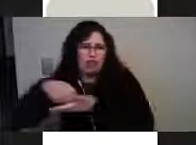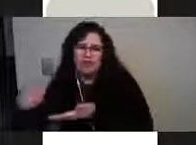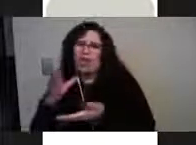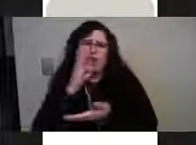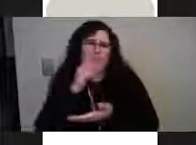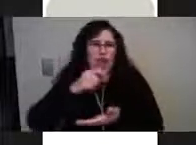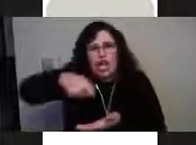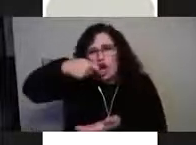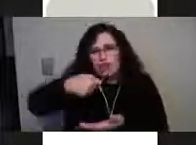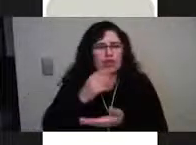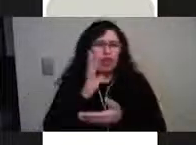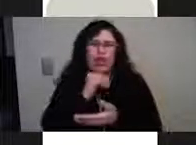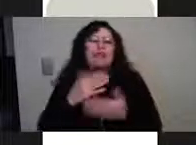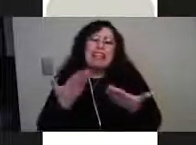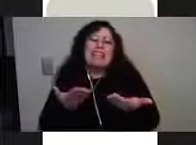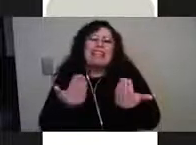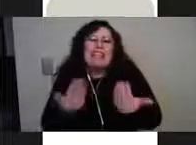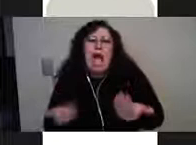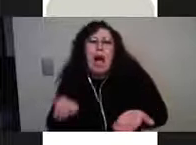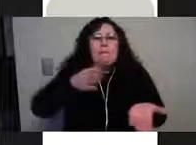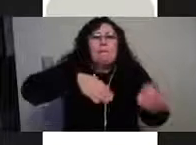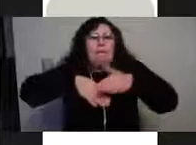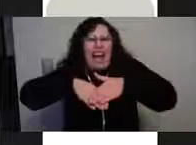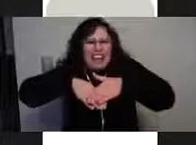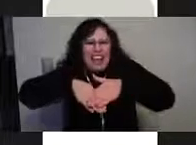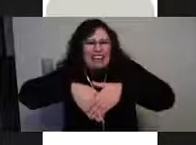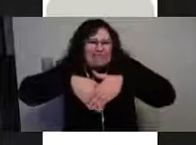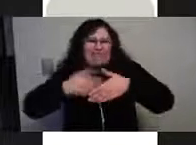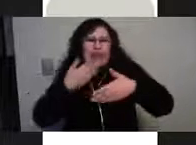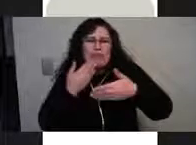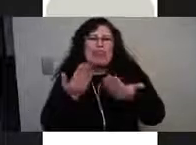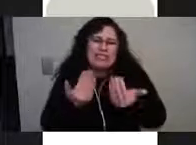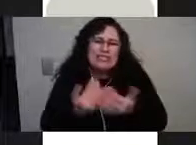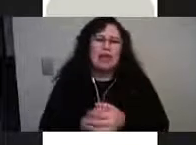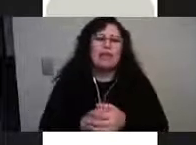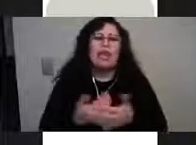de asistencia para pañales, y en la medida en que van creciendo requieren de muchas adaptaciones